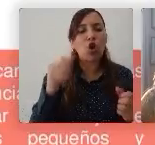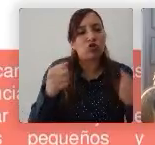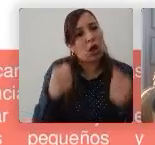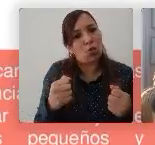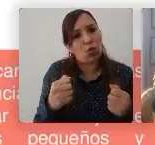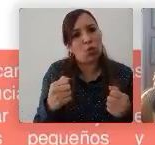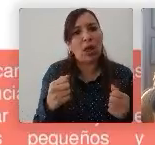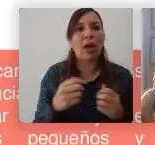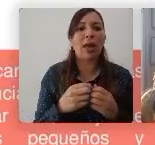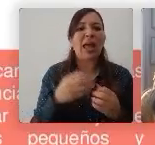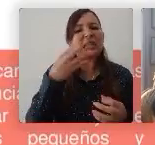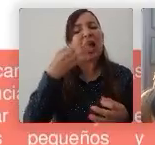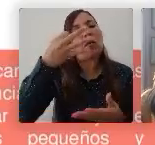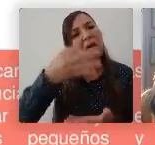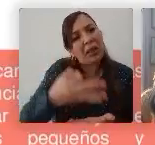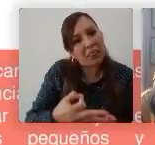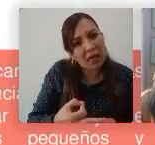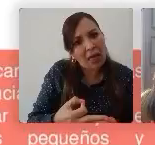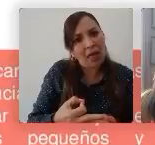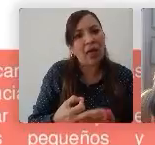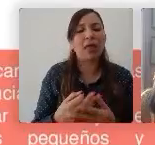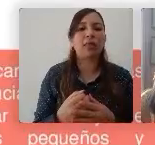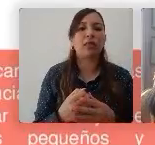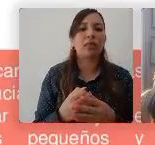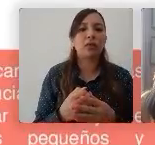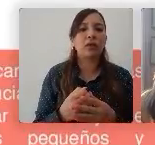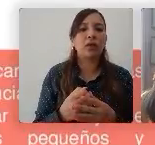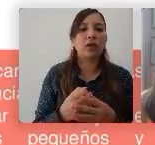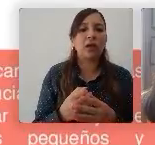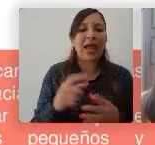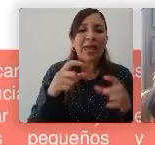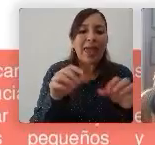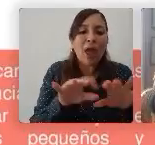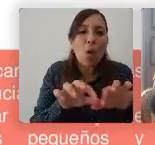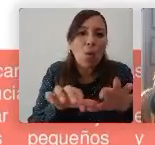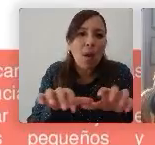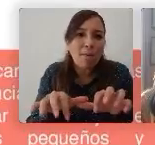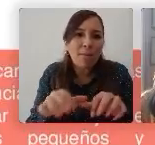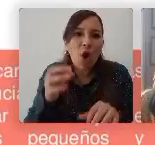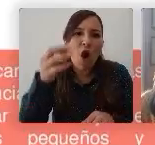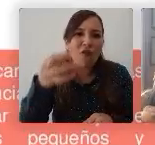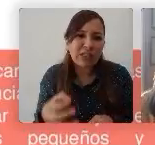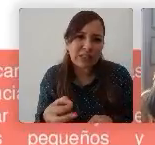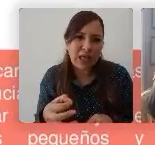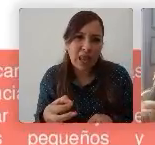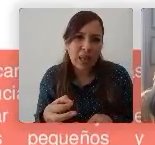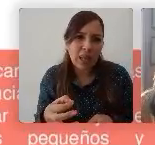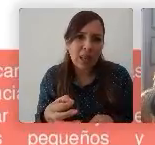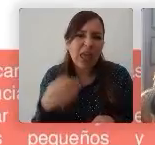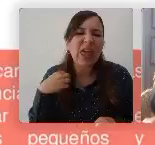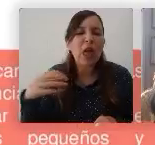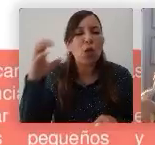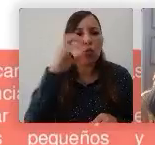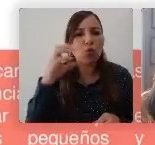información yéndome a webs oficiales y también cuando estamos hablando de la organización del viaje